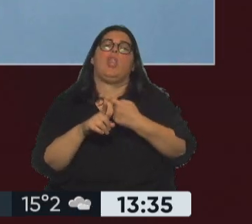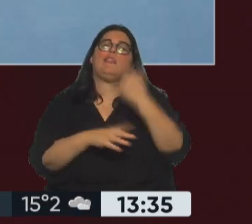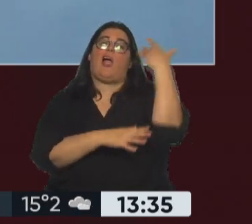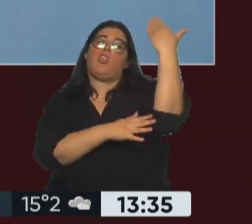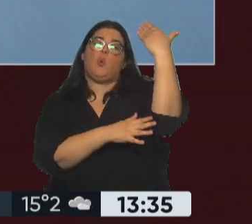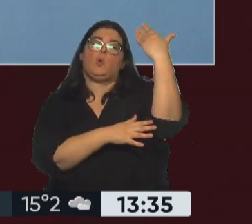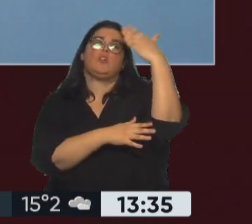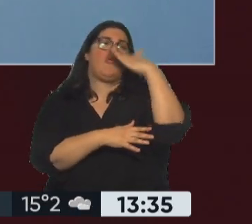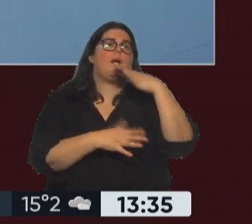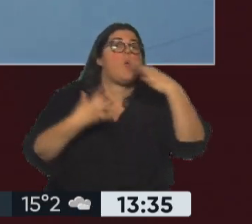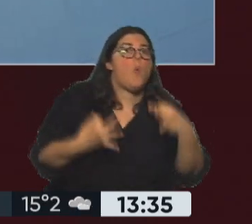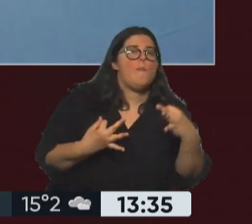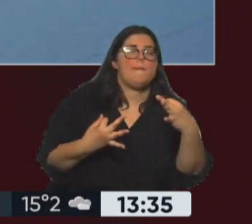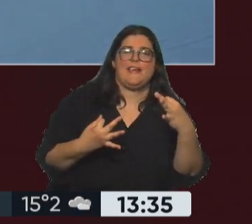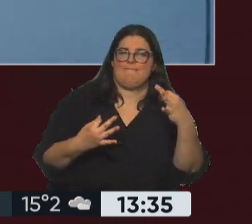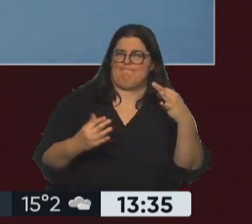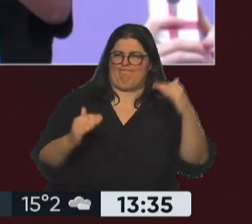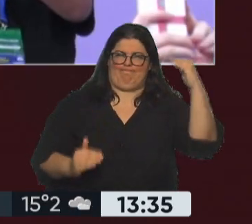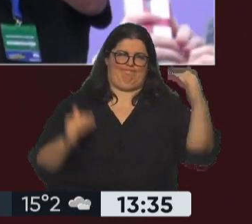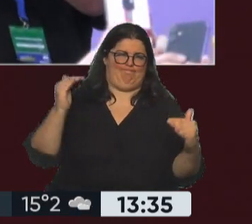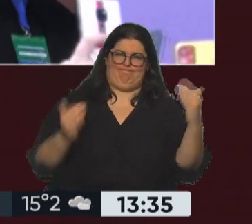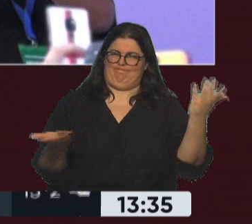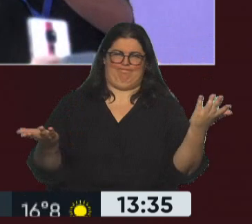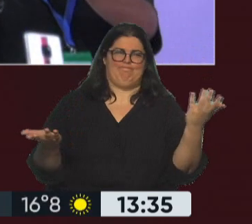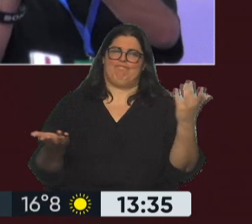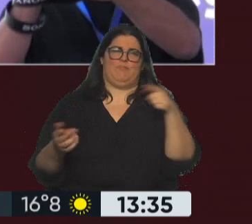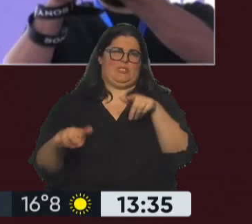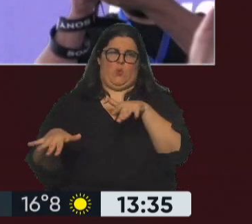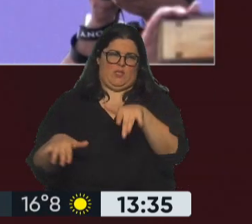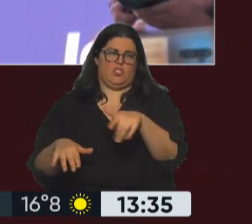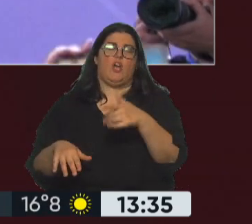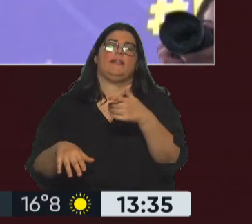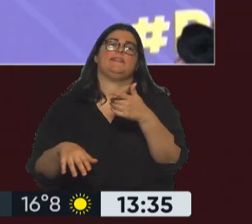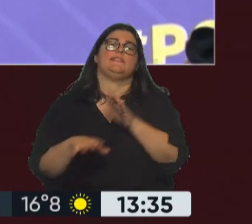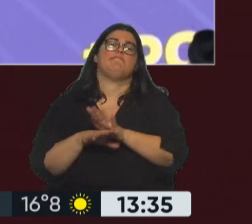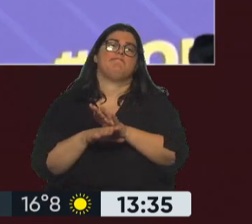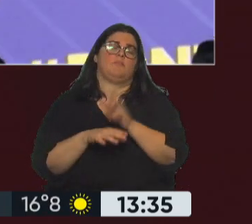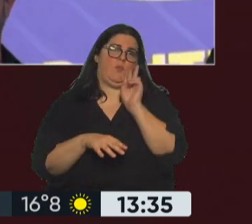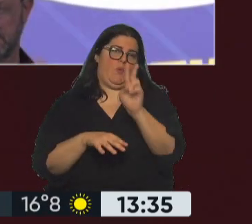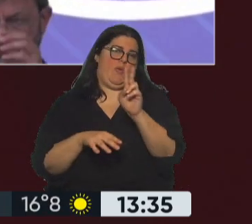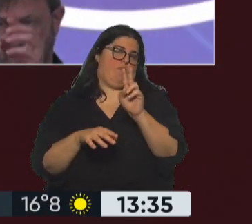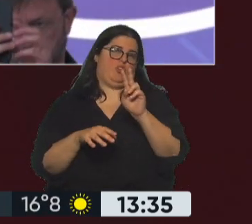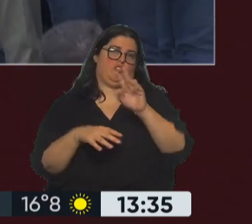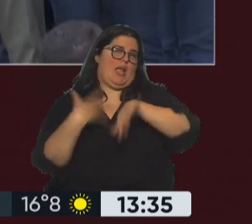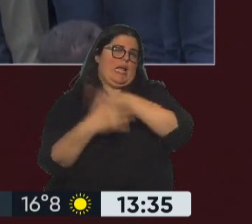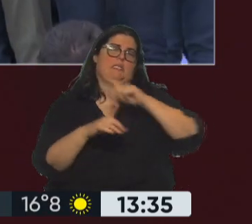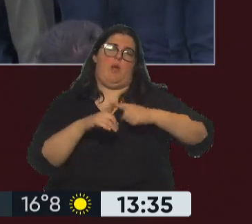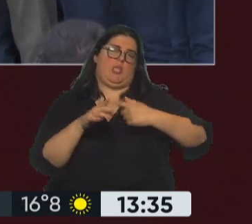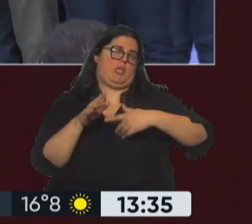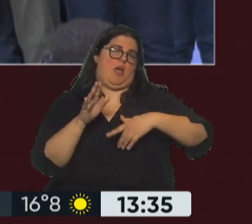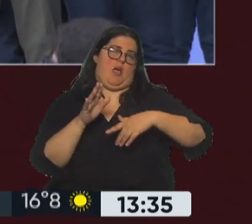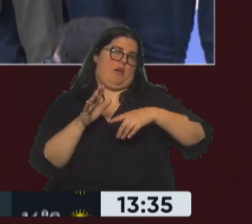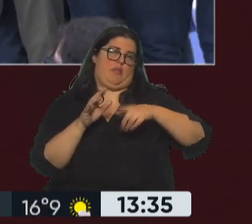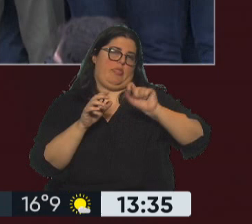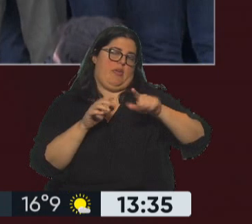al momento de enfrentarse a este tipo de situaciones, y de ahí llegar a lo que es una de las crisis políticas que enfrenta en estos días el